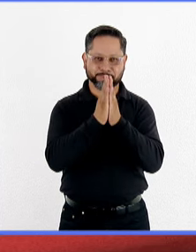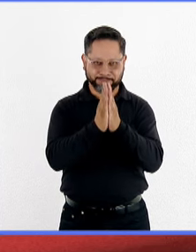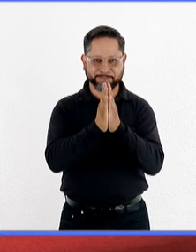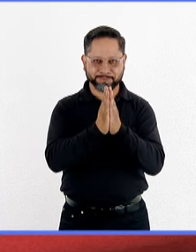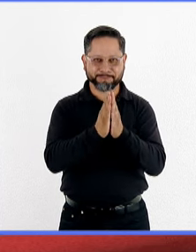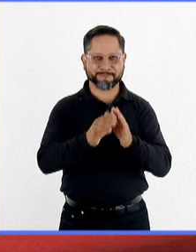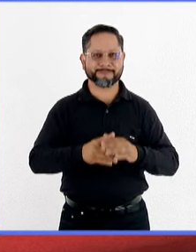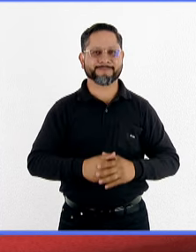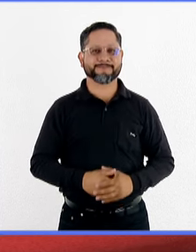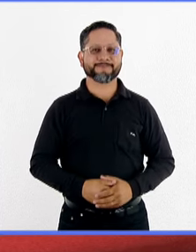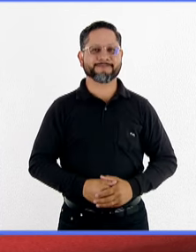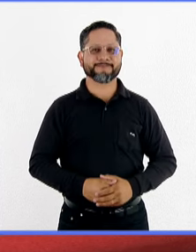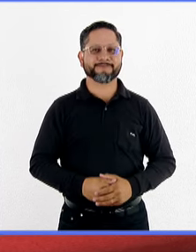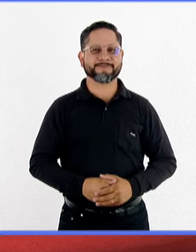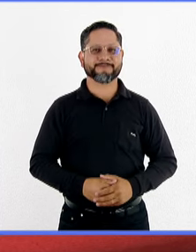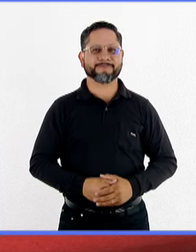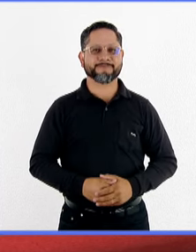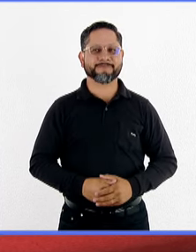minutos.